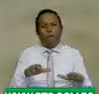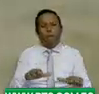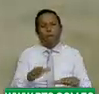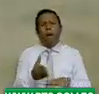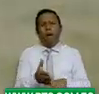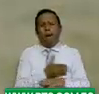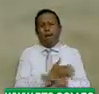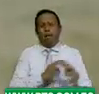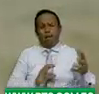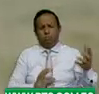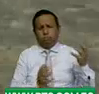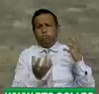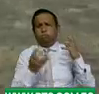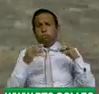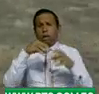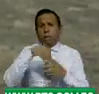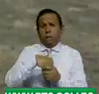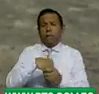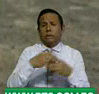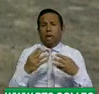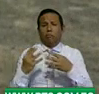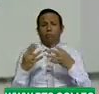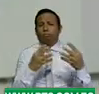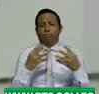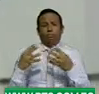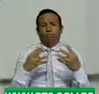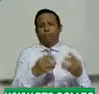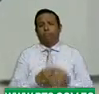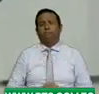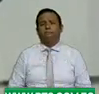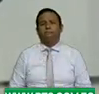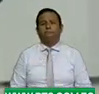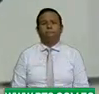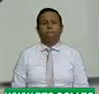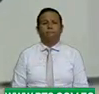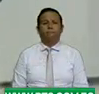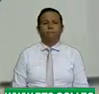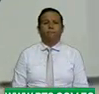medio de un conflicto armado interno, informó Héctor Romero.